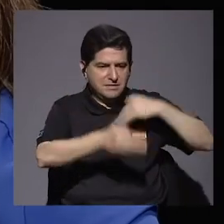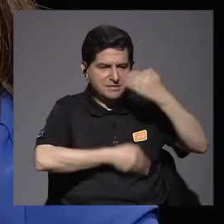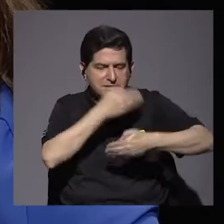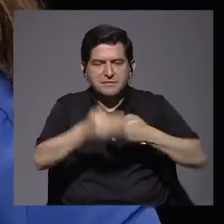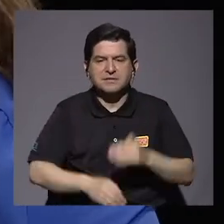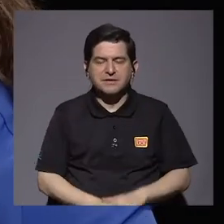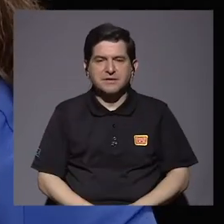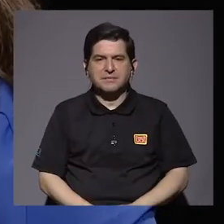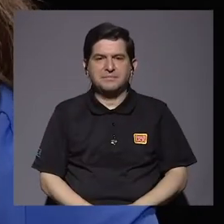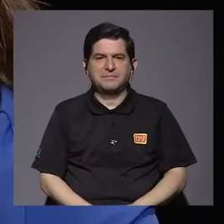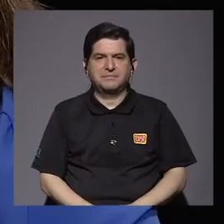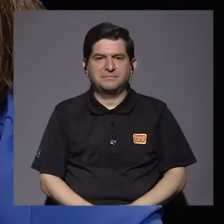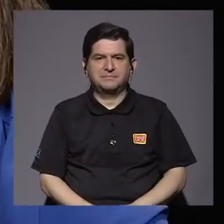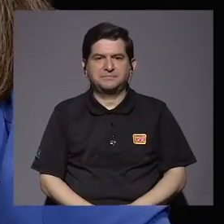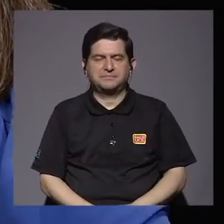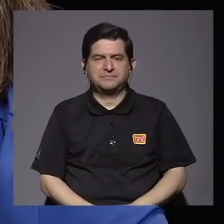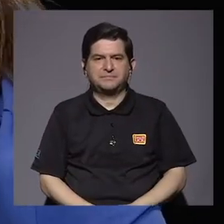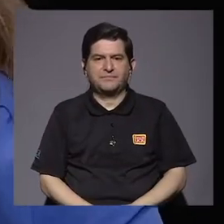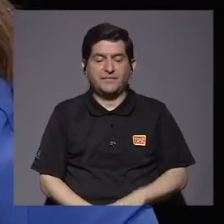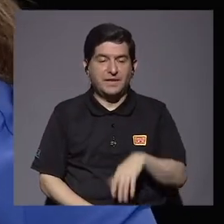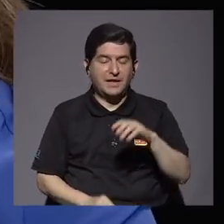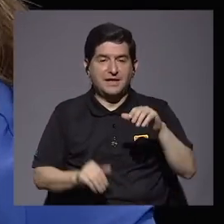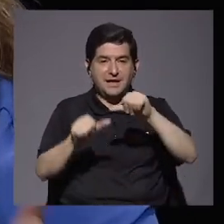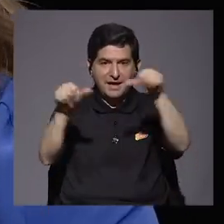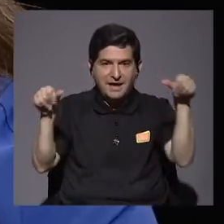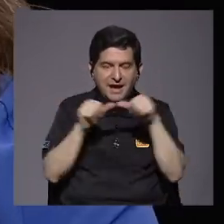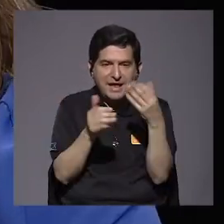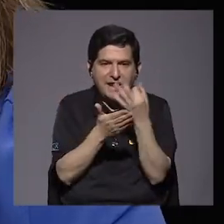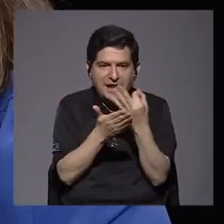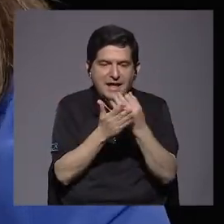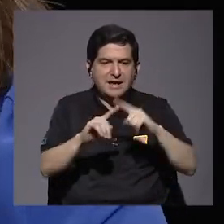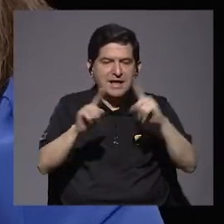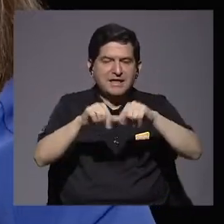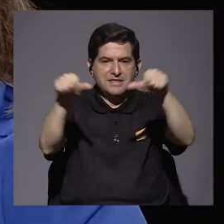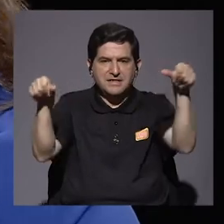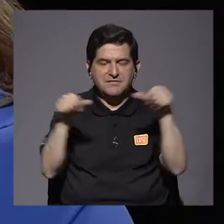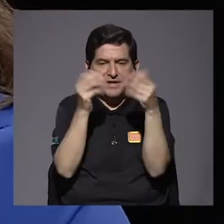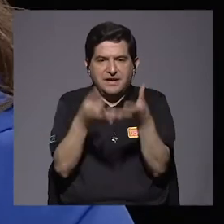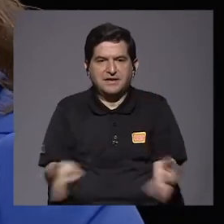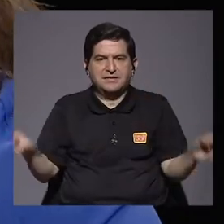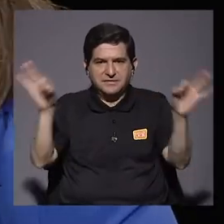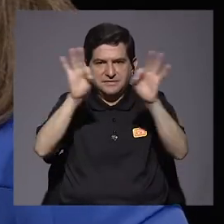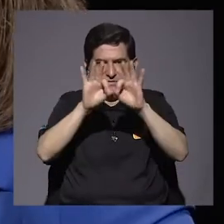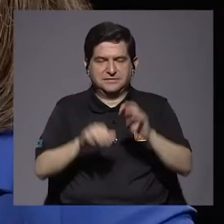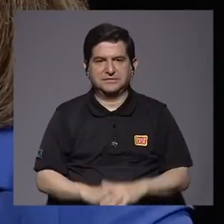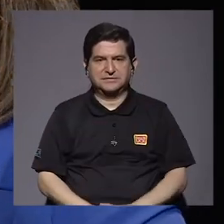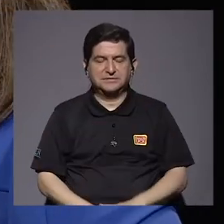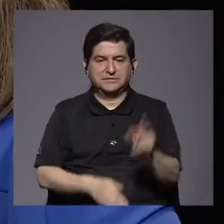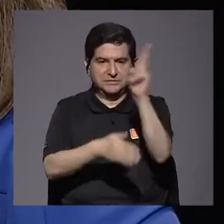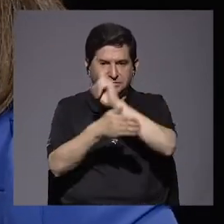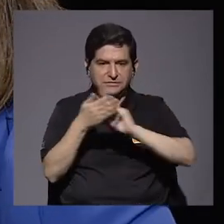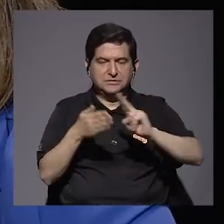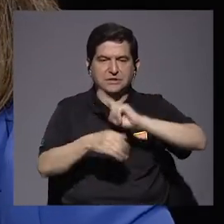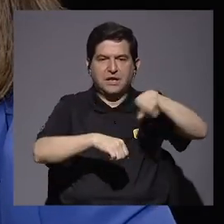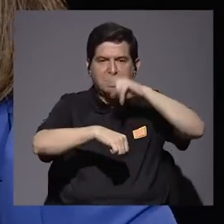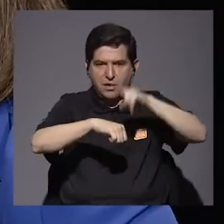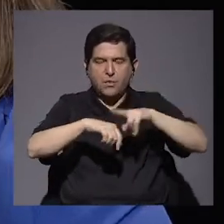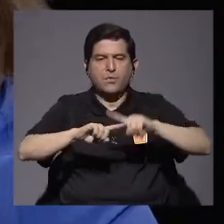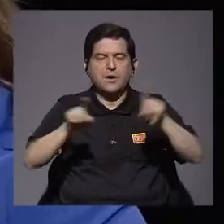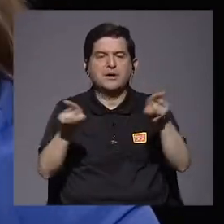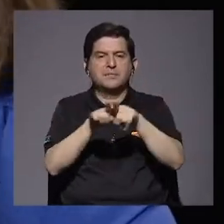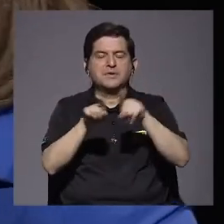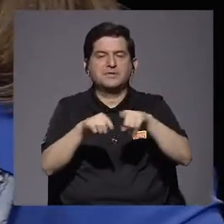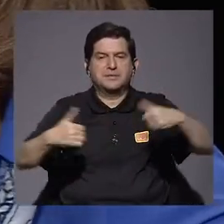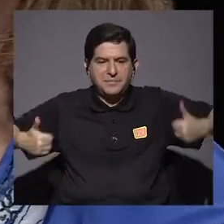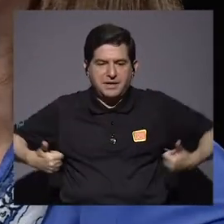gestión, de materia de gestión financiera y de todos los demás campos sustantivos que son de la Universidad Nacional. Pero también